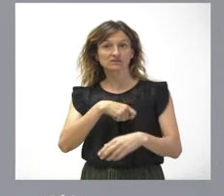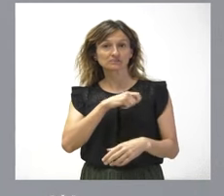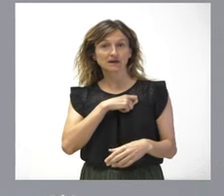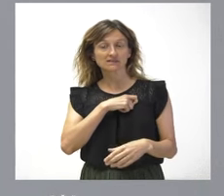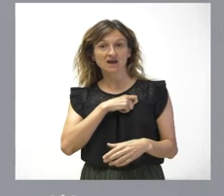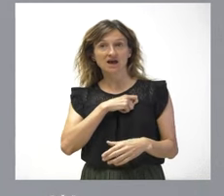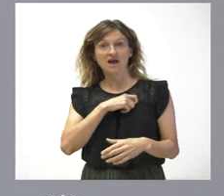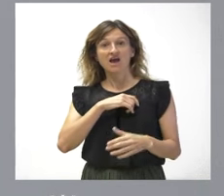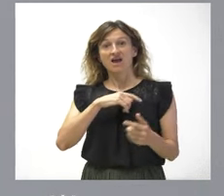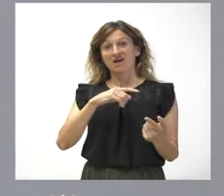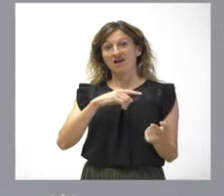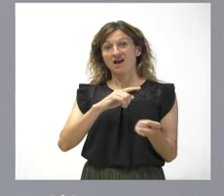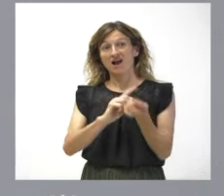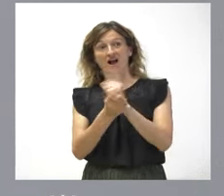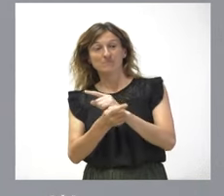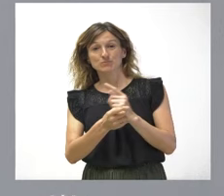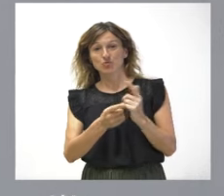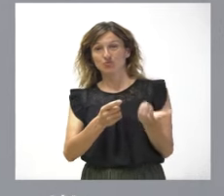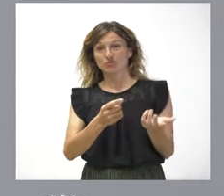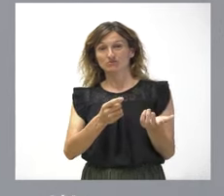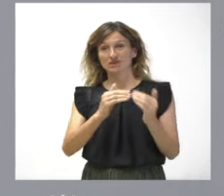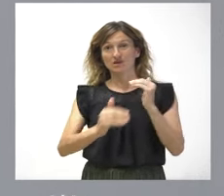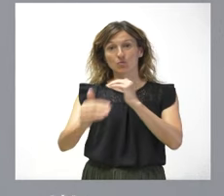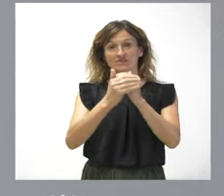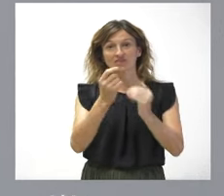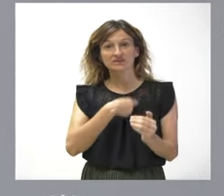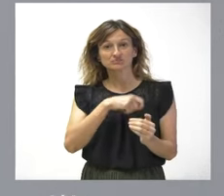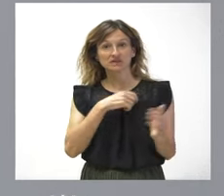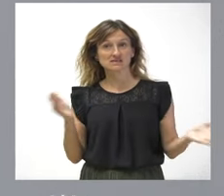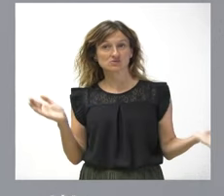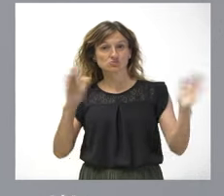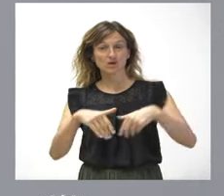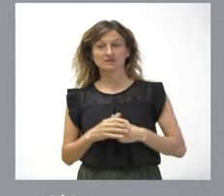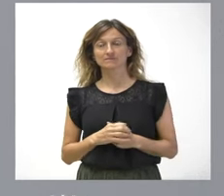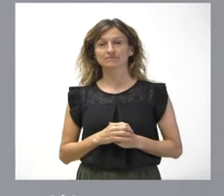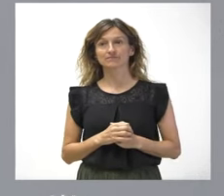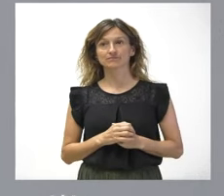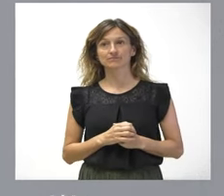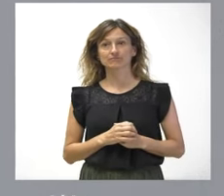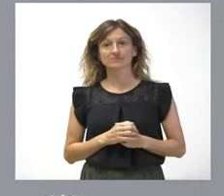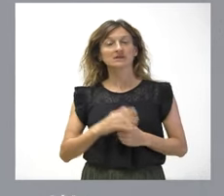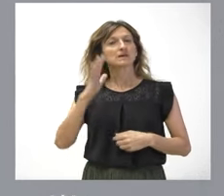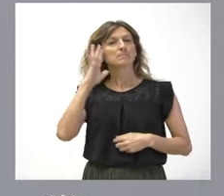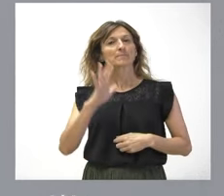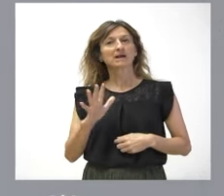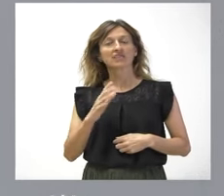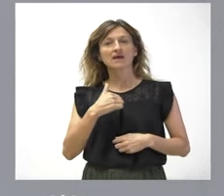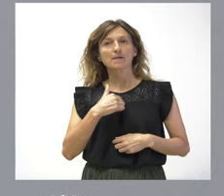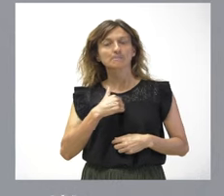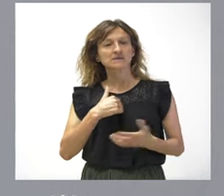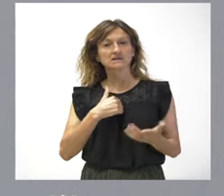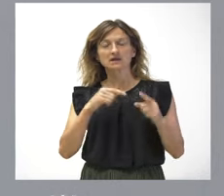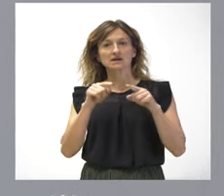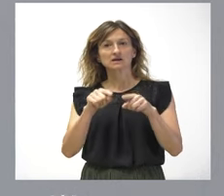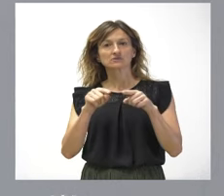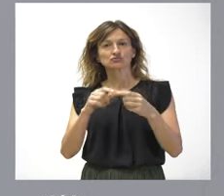igualdad y la solidaridad entre el conjunto de los españoles Esto me parece a mí que no puede obtener nunca